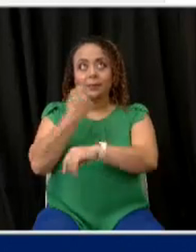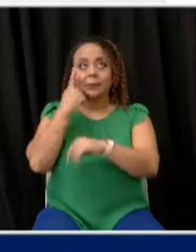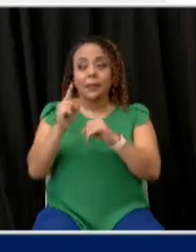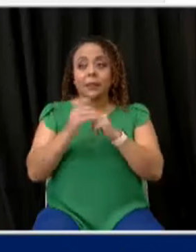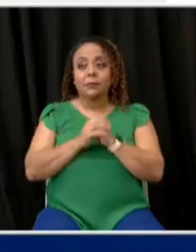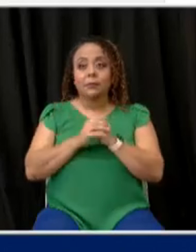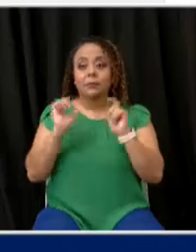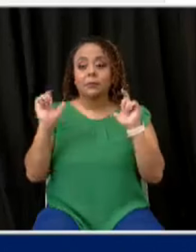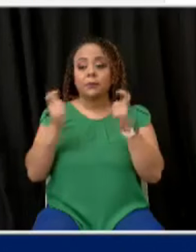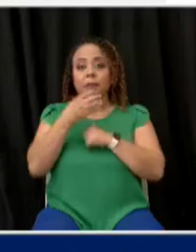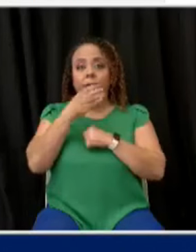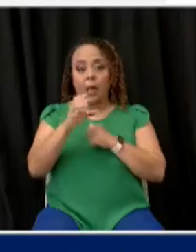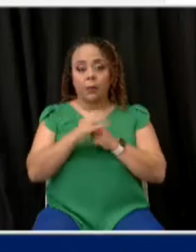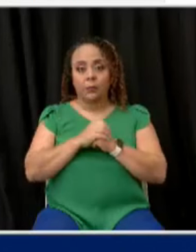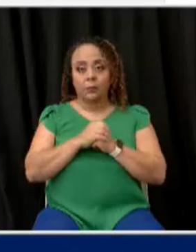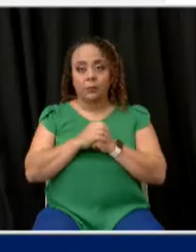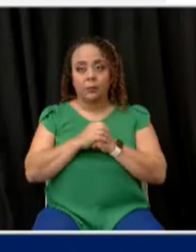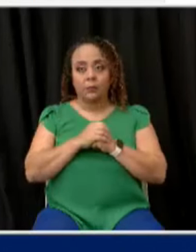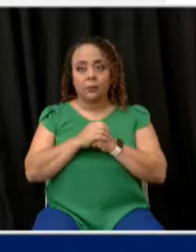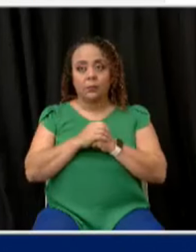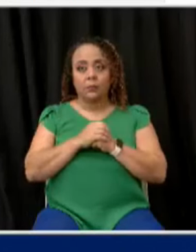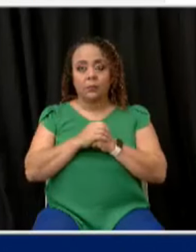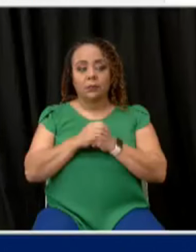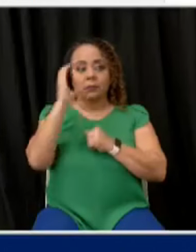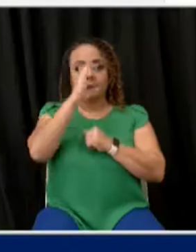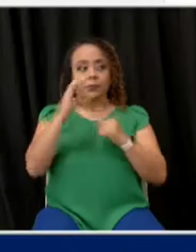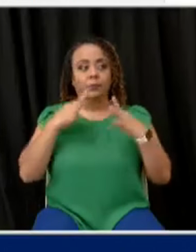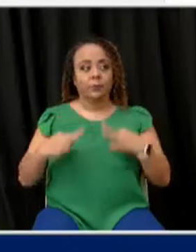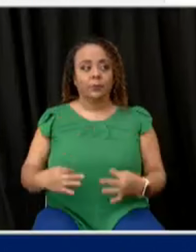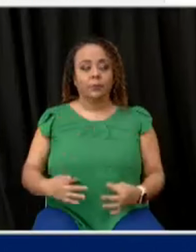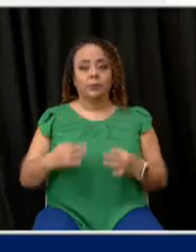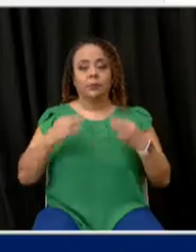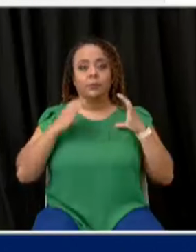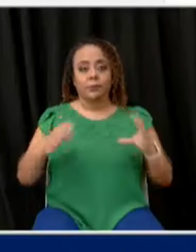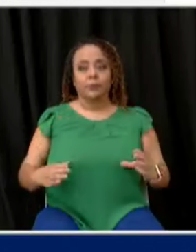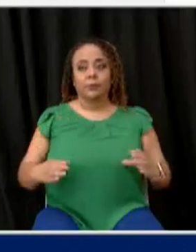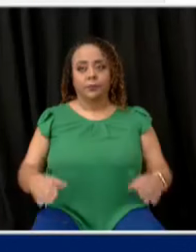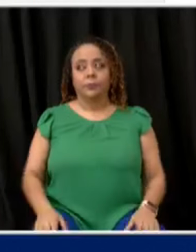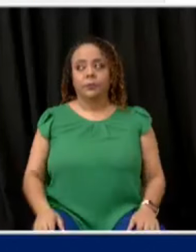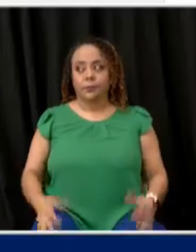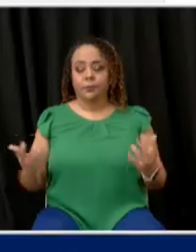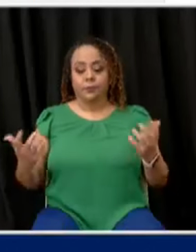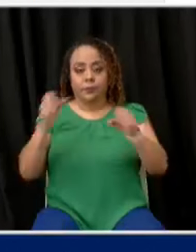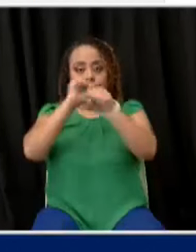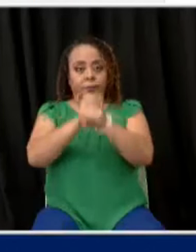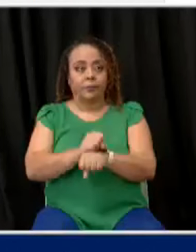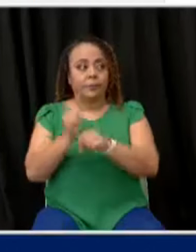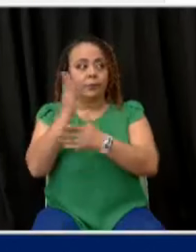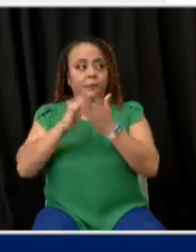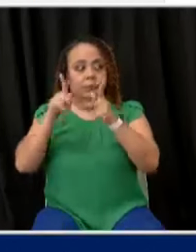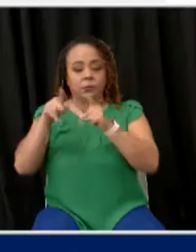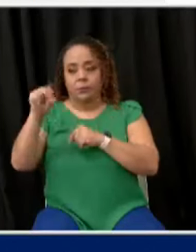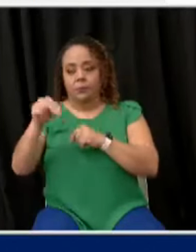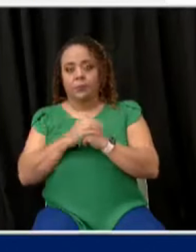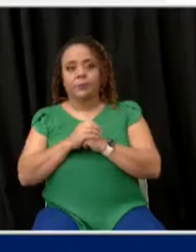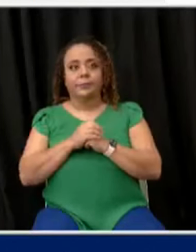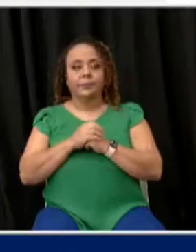perder calor, que es lo que está buscando la fisiología del cuerpo humano, en el que está aclimatado que en el que no.